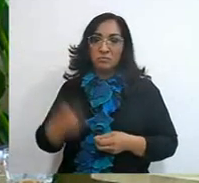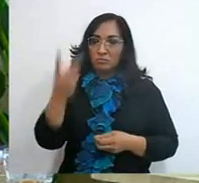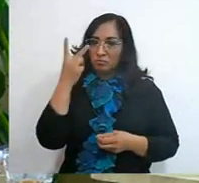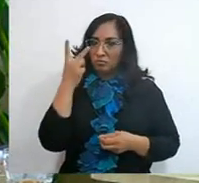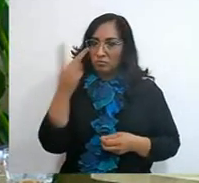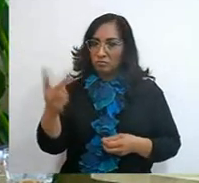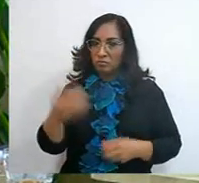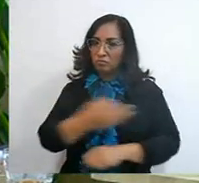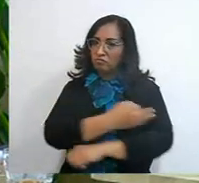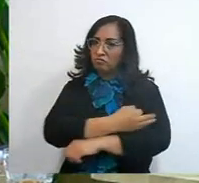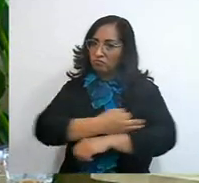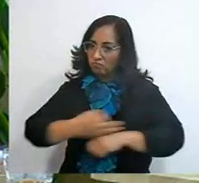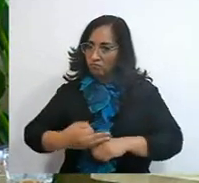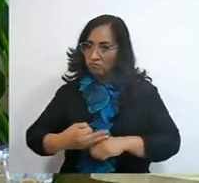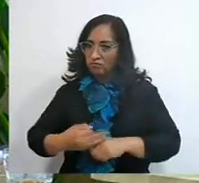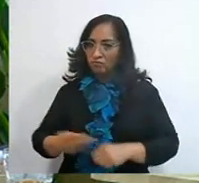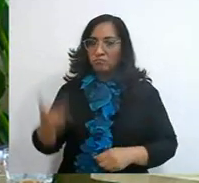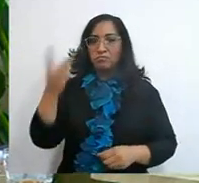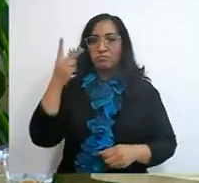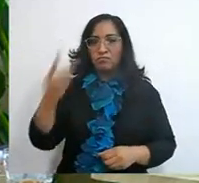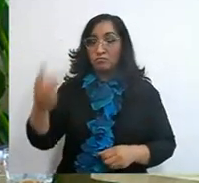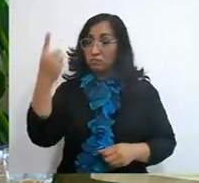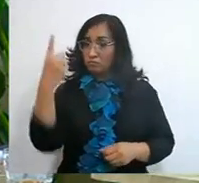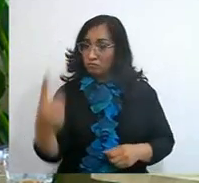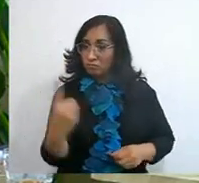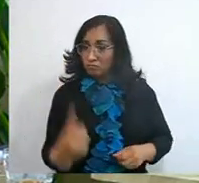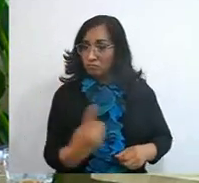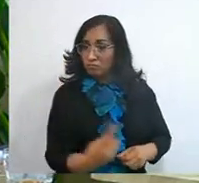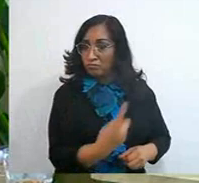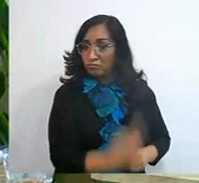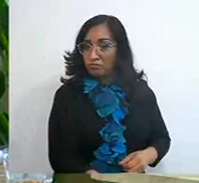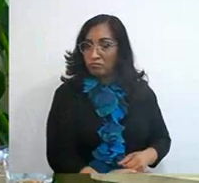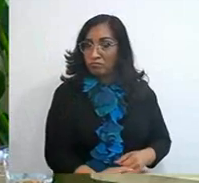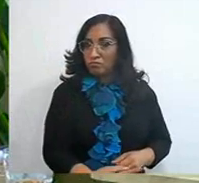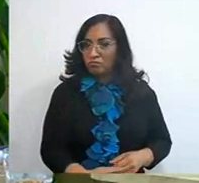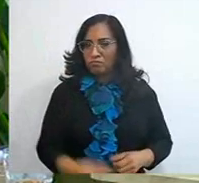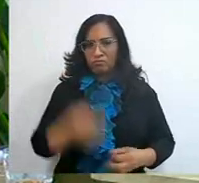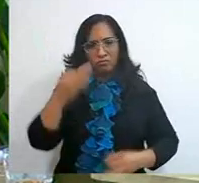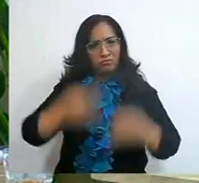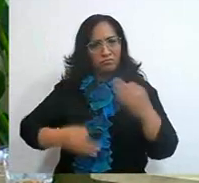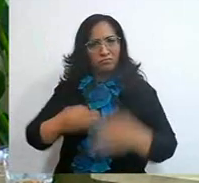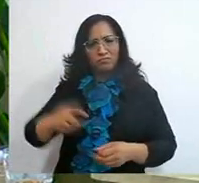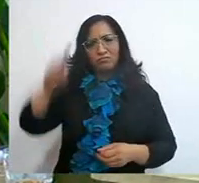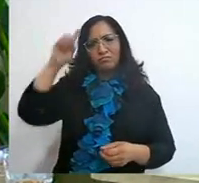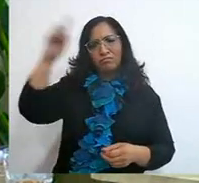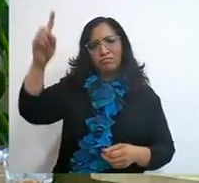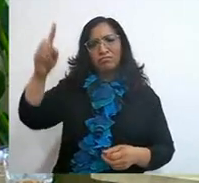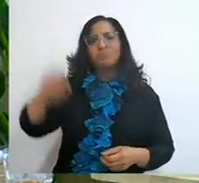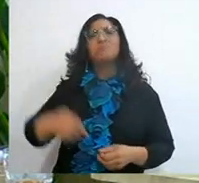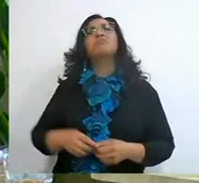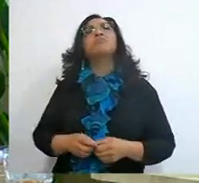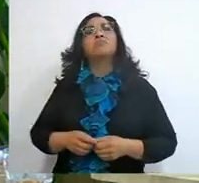Dos familias, dos generaciones bajo juicio tuyo, Señor.